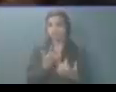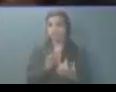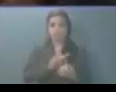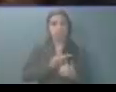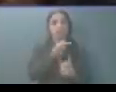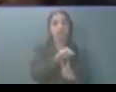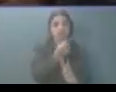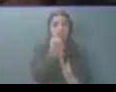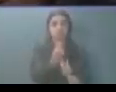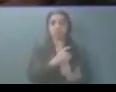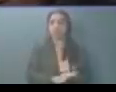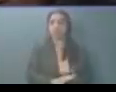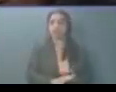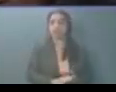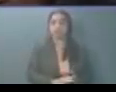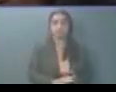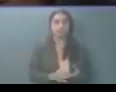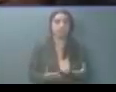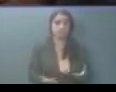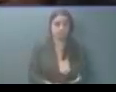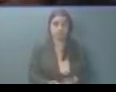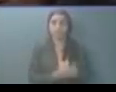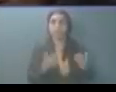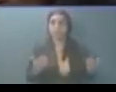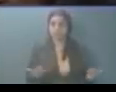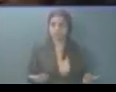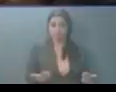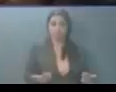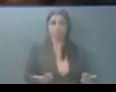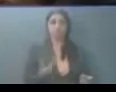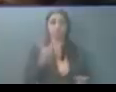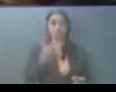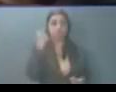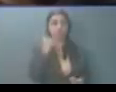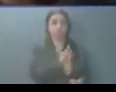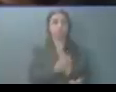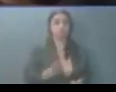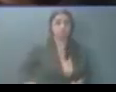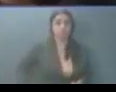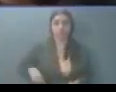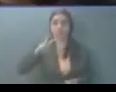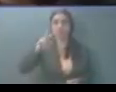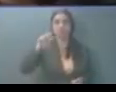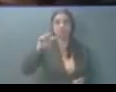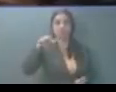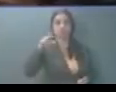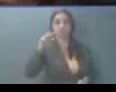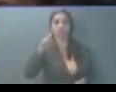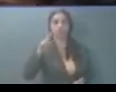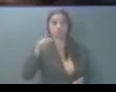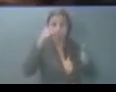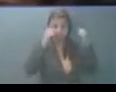a nadie para que no hiramos susceptibilidades, pero con el presidente Vázquez habíamos